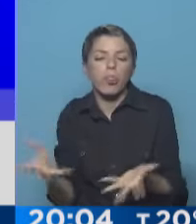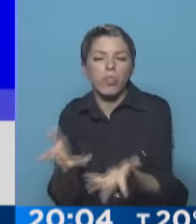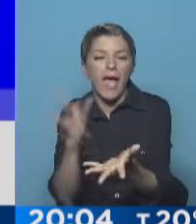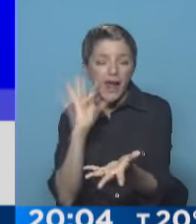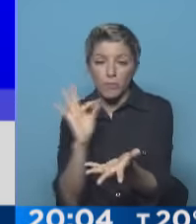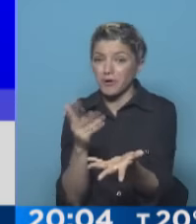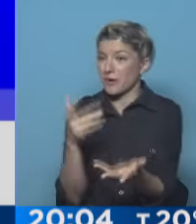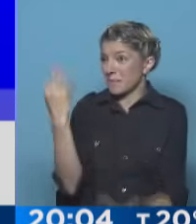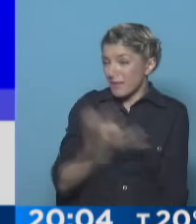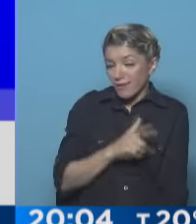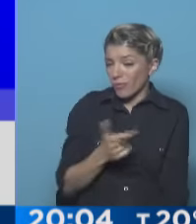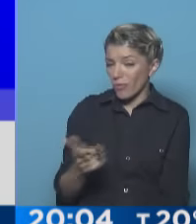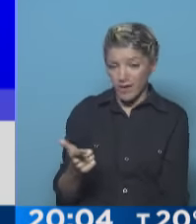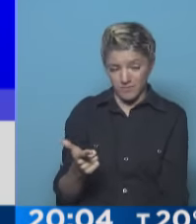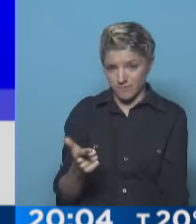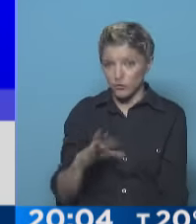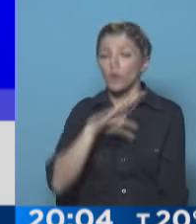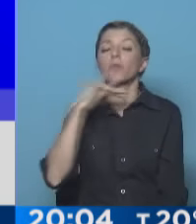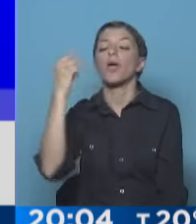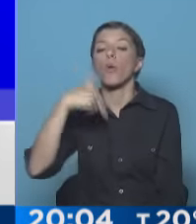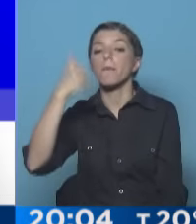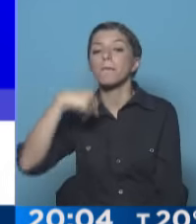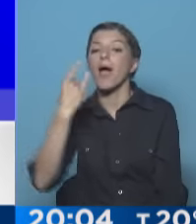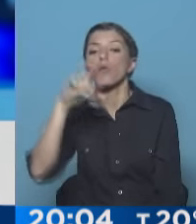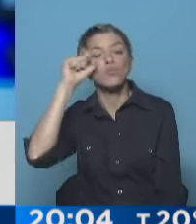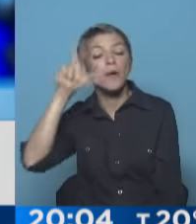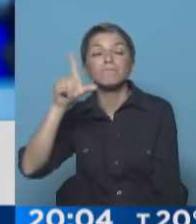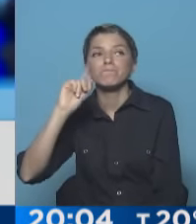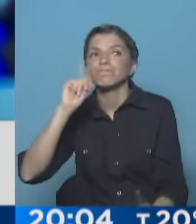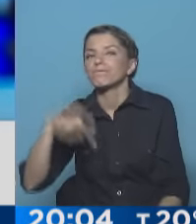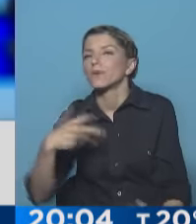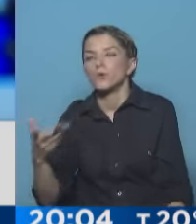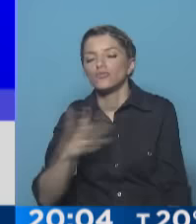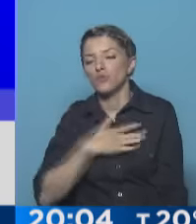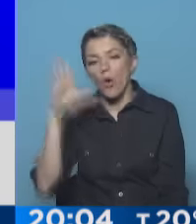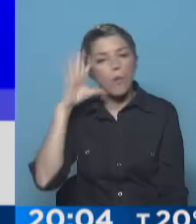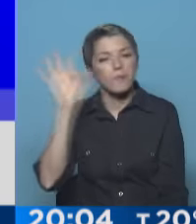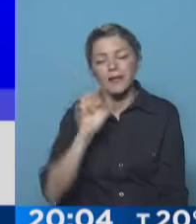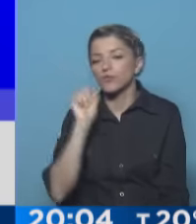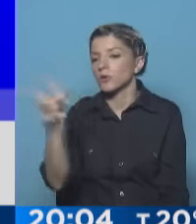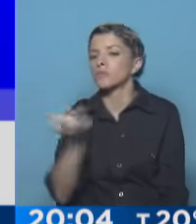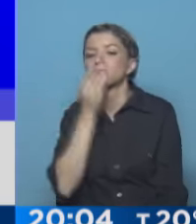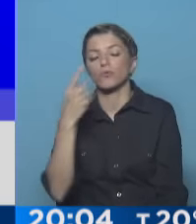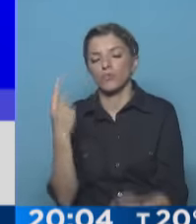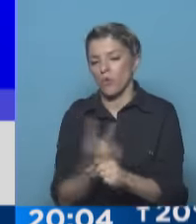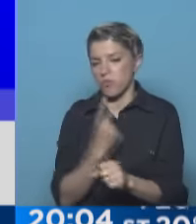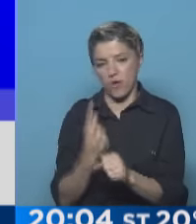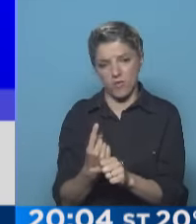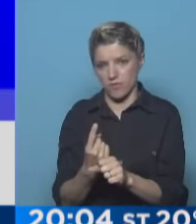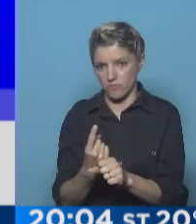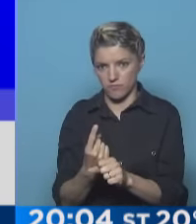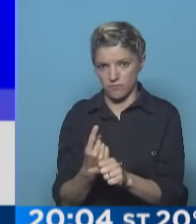la hay con respecto a Juan Manuel No sé no sinceramente no voy a opinar sobre sus declaraciones